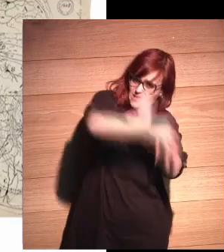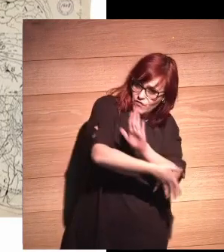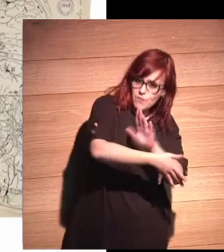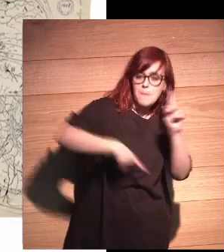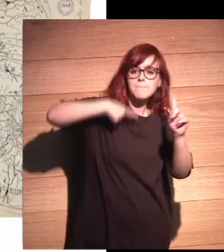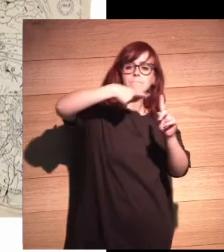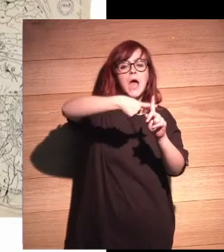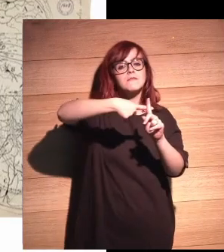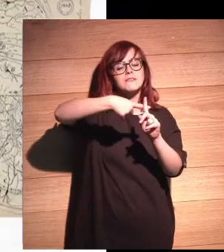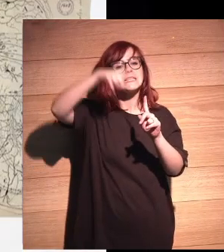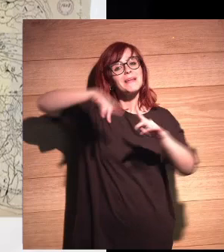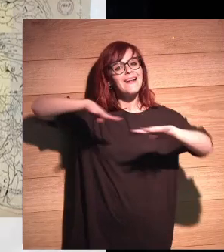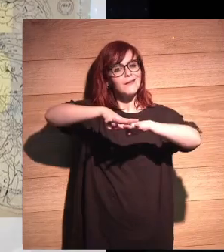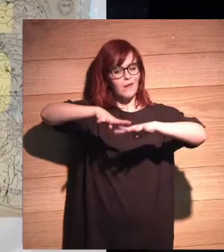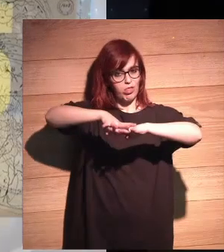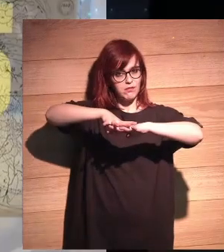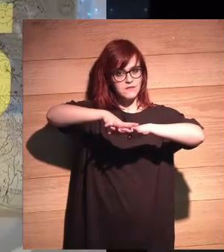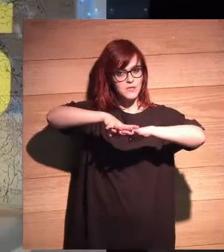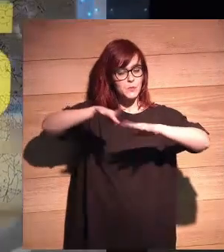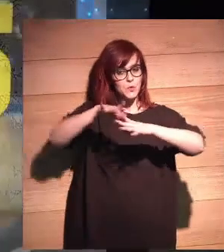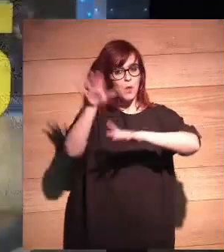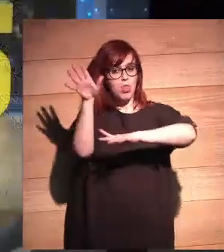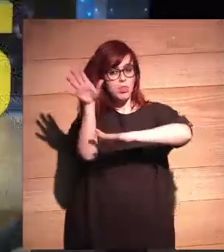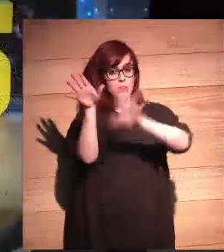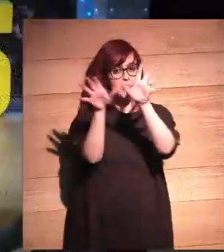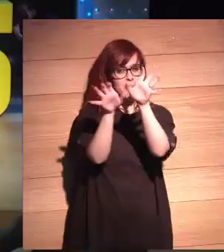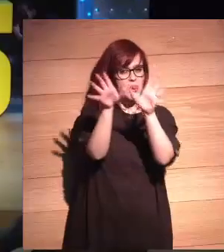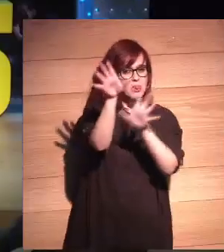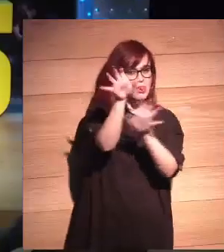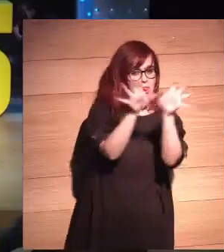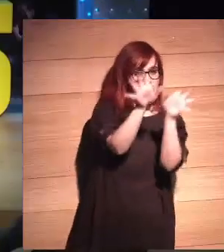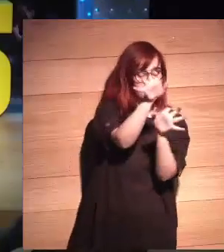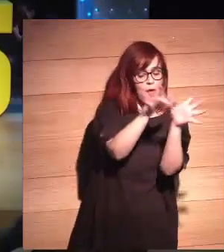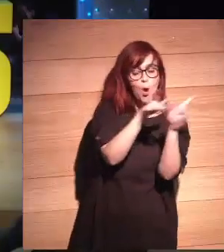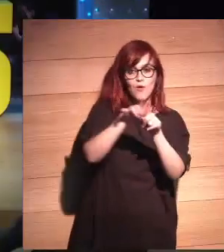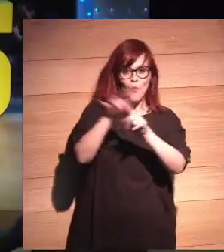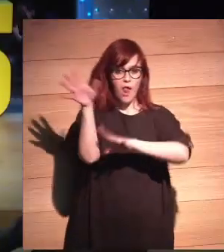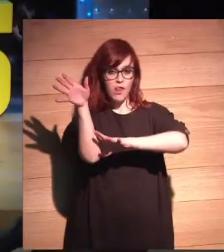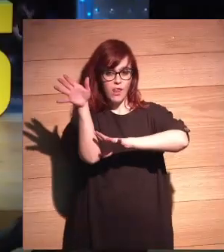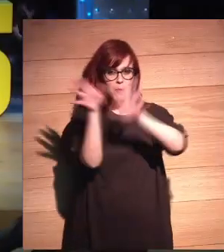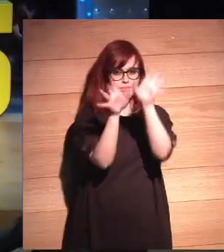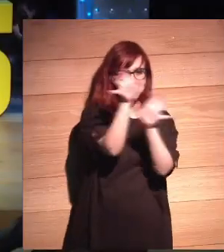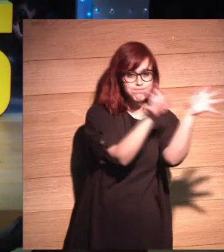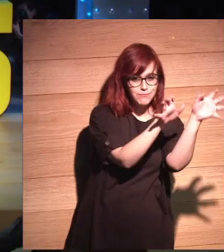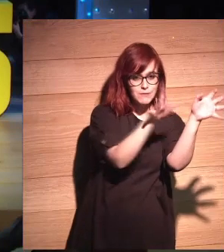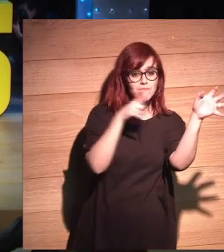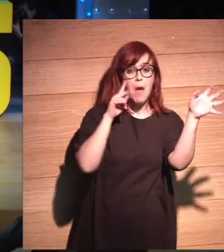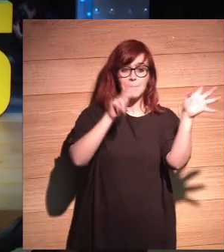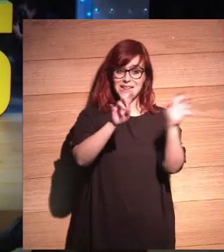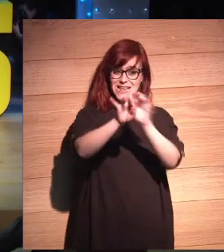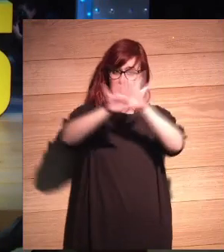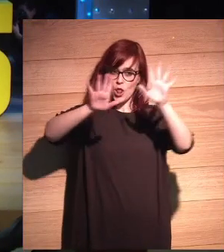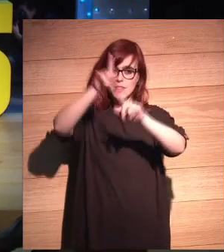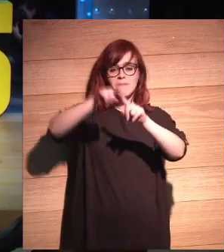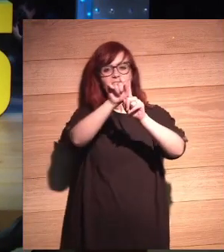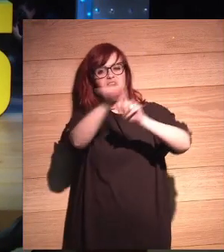describió también las redes que formaban, los contactos, las sinapsis entre las neuronas, e incluso, como se puede ver,